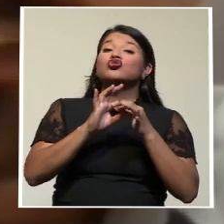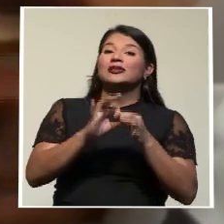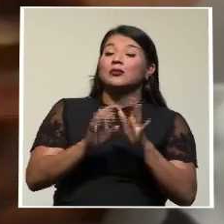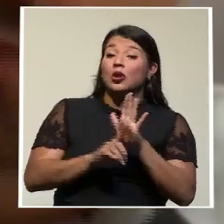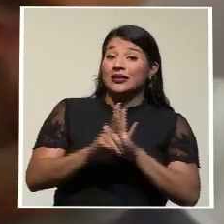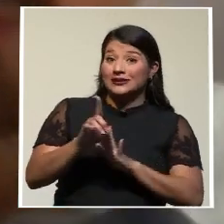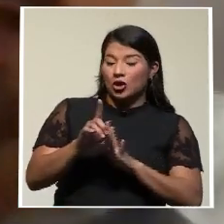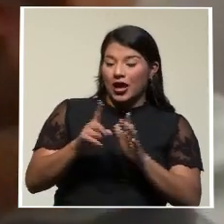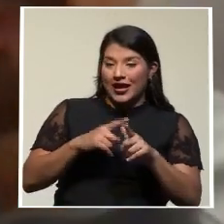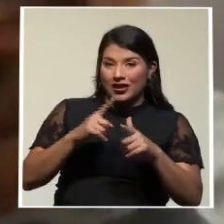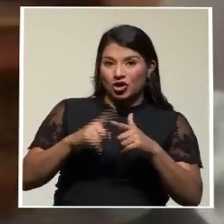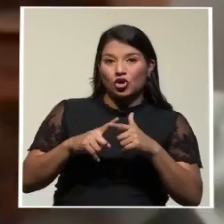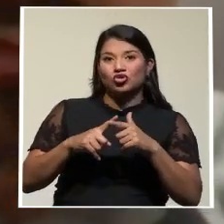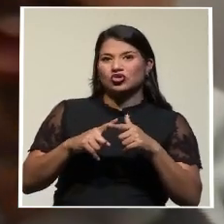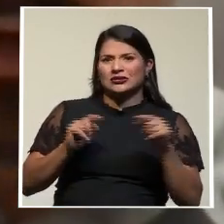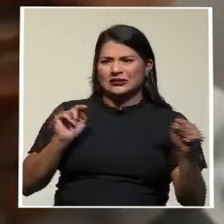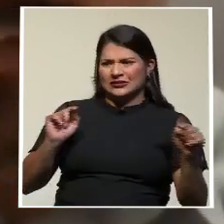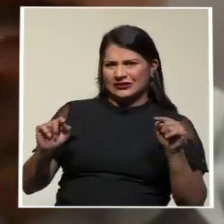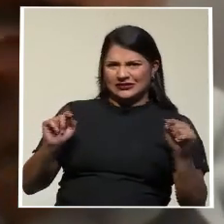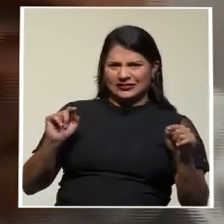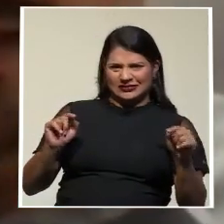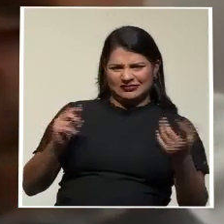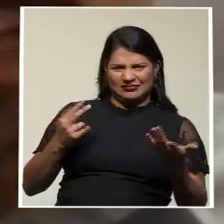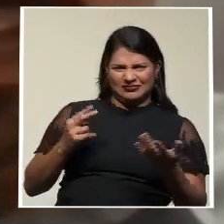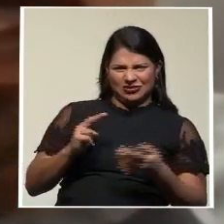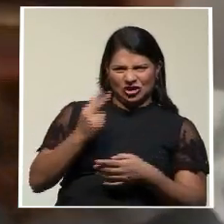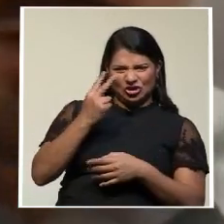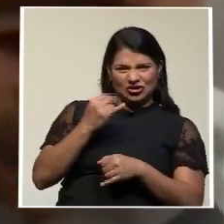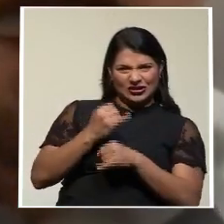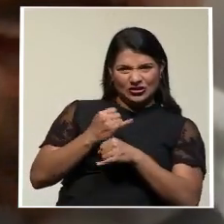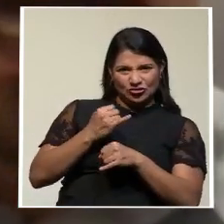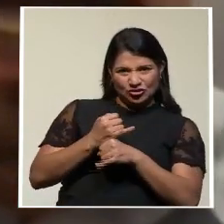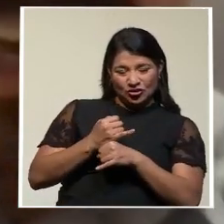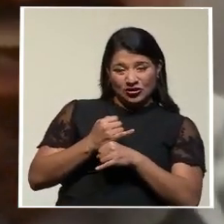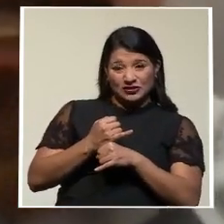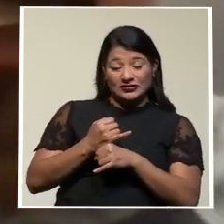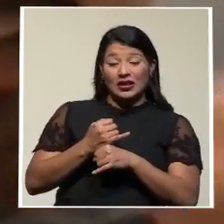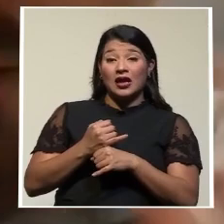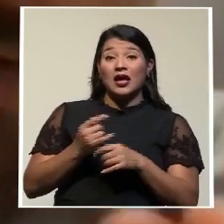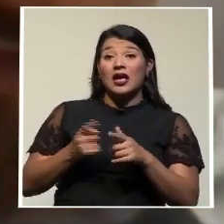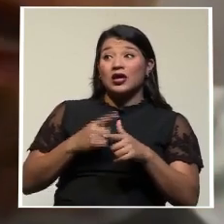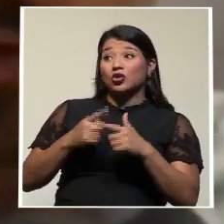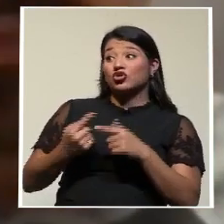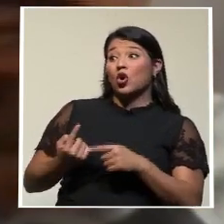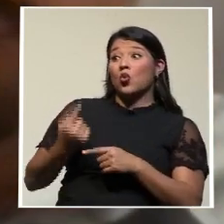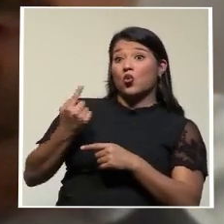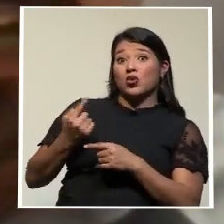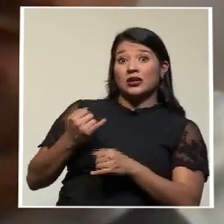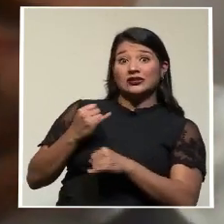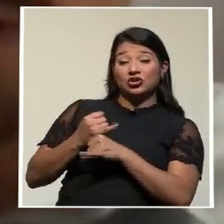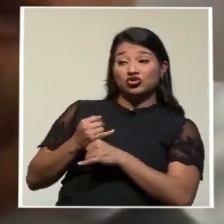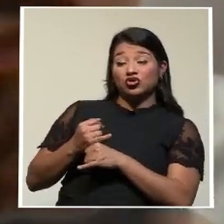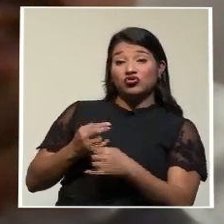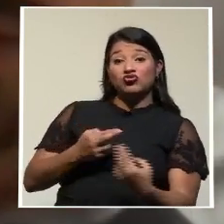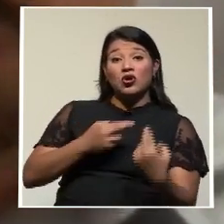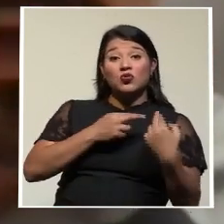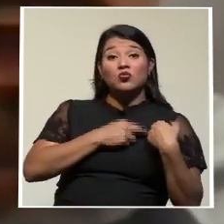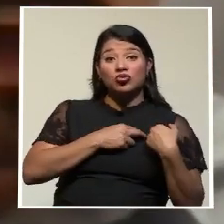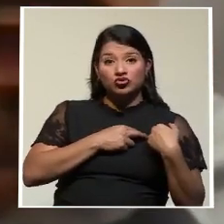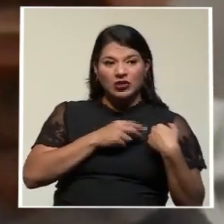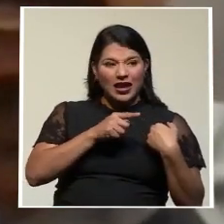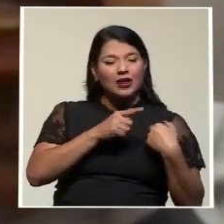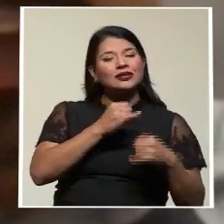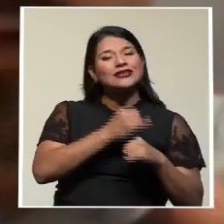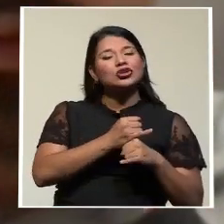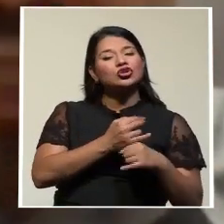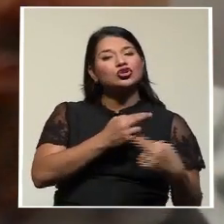Entonces crearon una duplicidad de burocracia, le asignaron a un ente que es regulador, que no ha tenido nunca